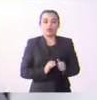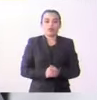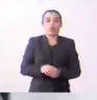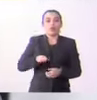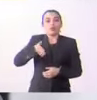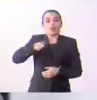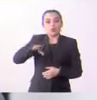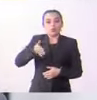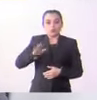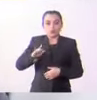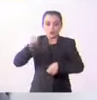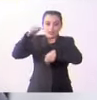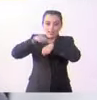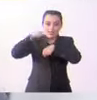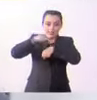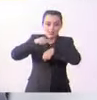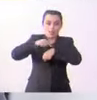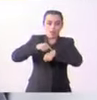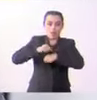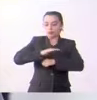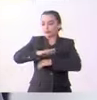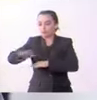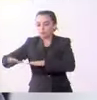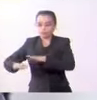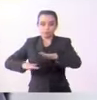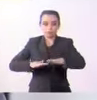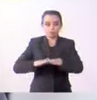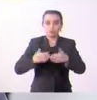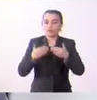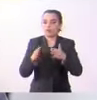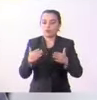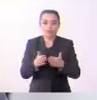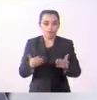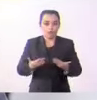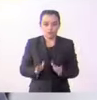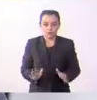detallada. A diferencia de otros tipos de cuentos, el escritor o